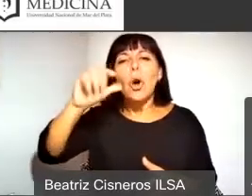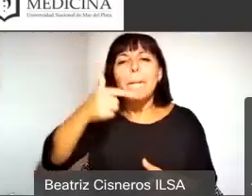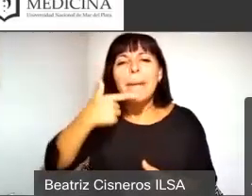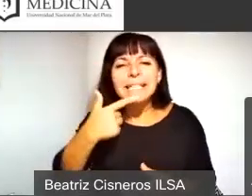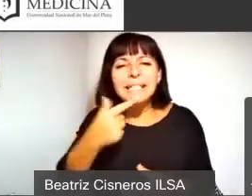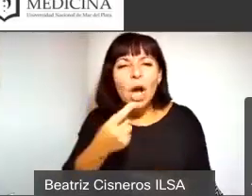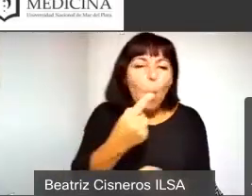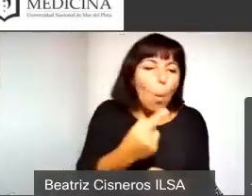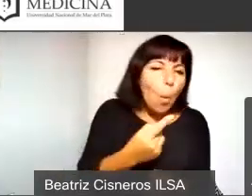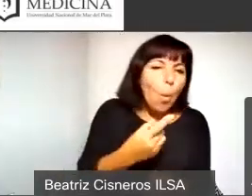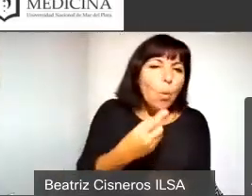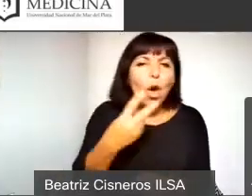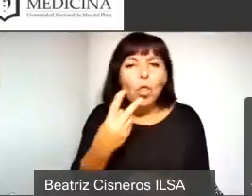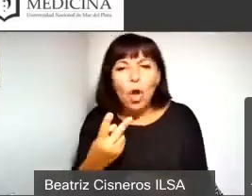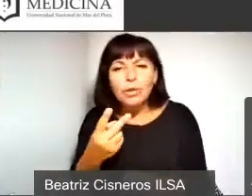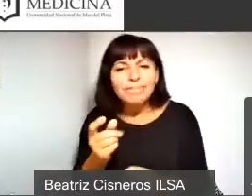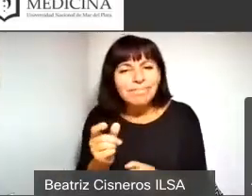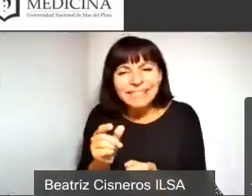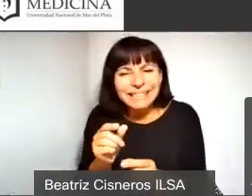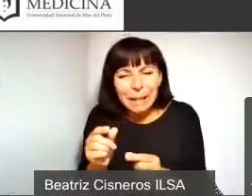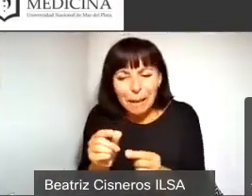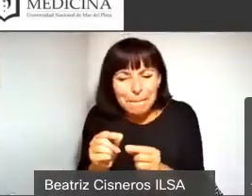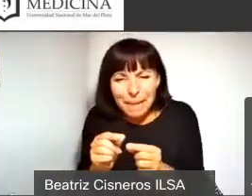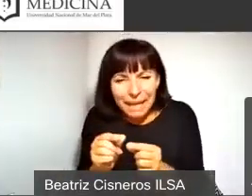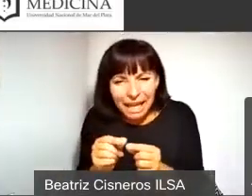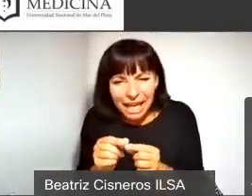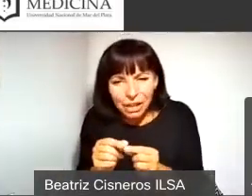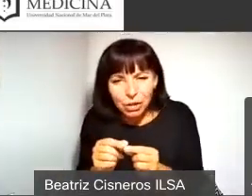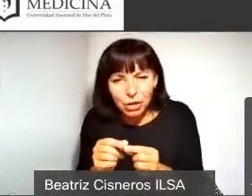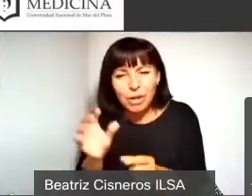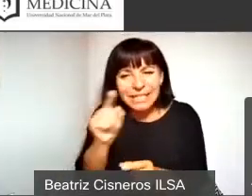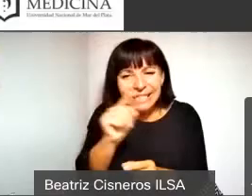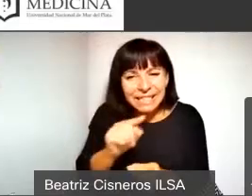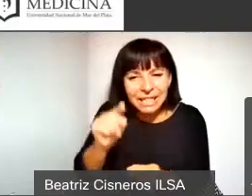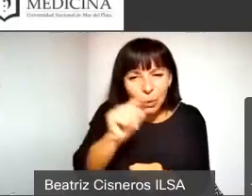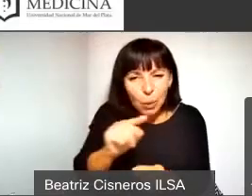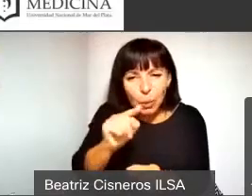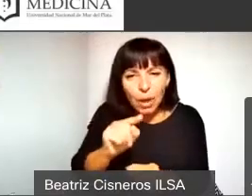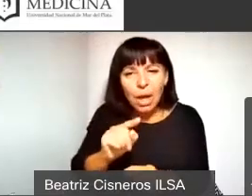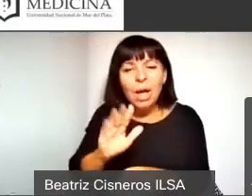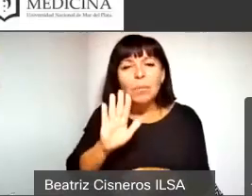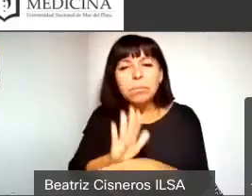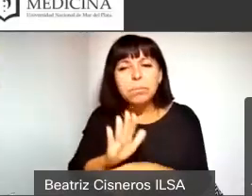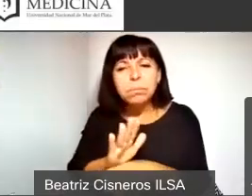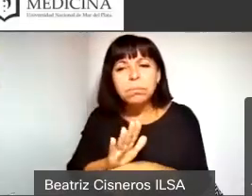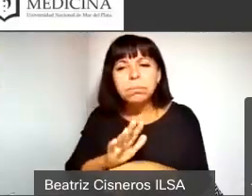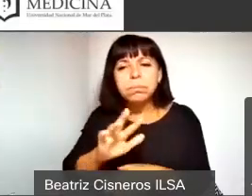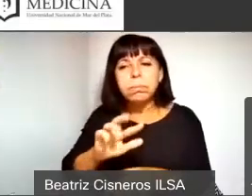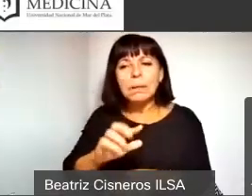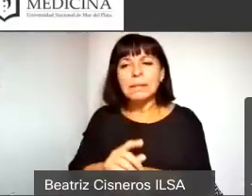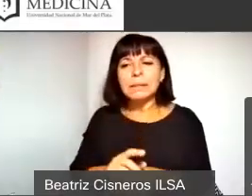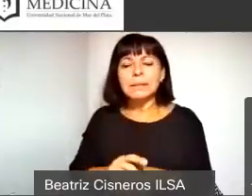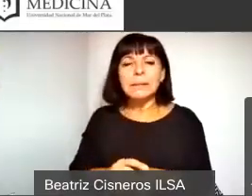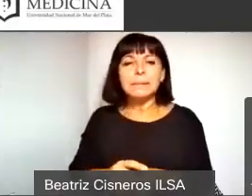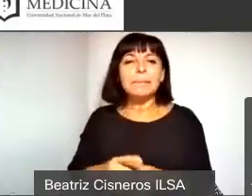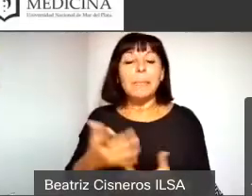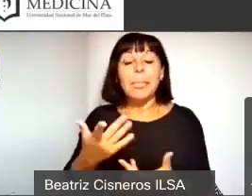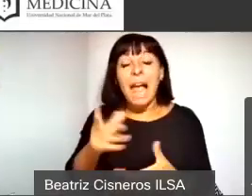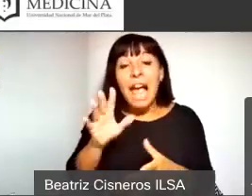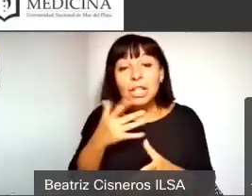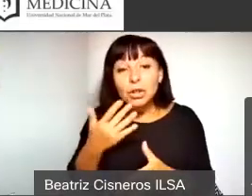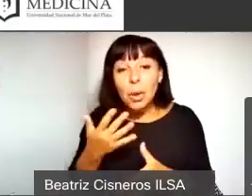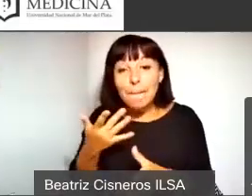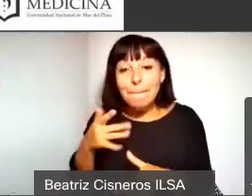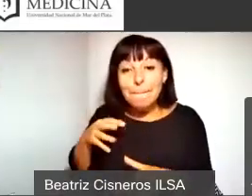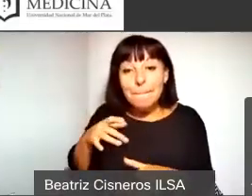circulares adicionales a este cromosoma principal circular que reciben nombre de plásmidos. Y eso les permite a las bacterias poder